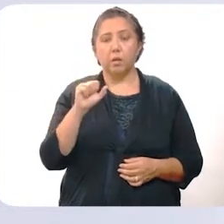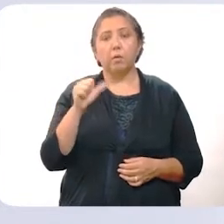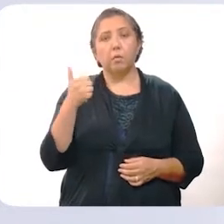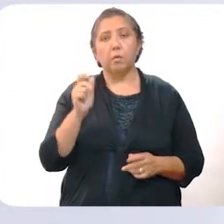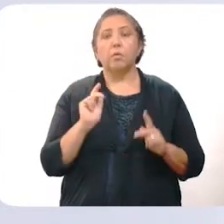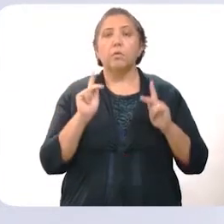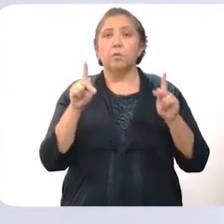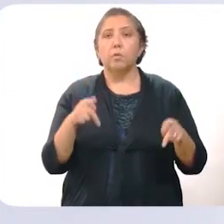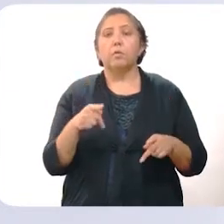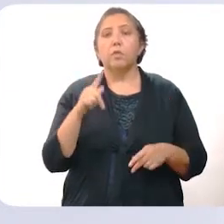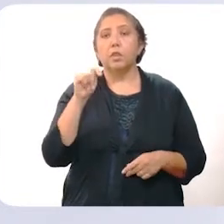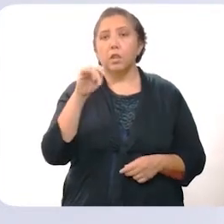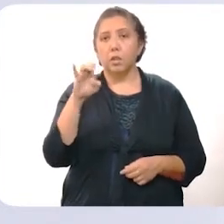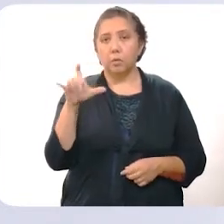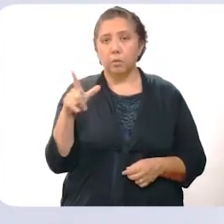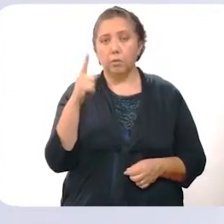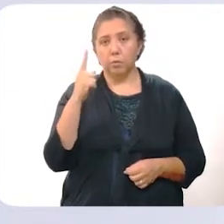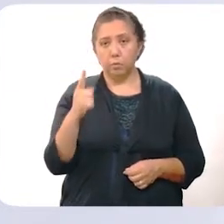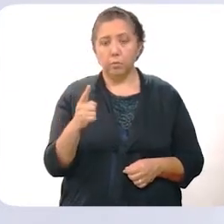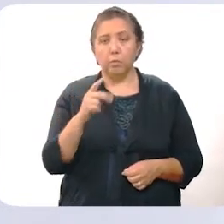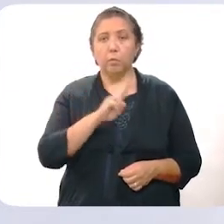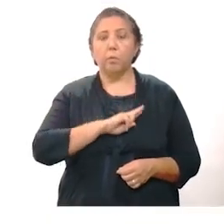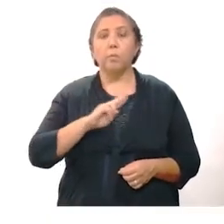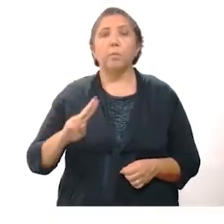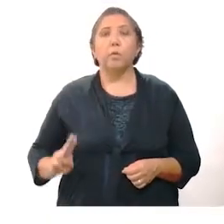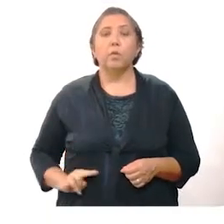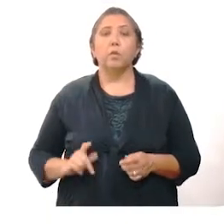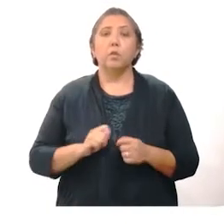en Progreso, 1 en Ticul y 1 en Humán.